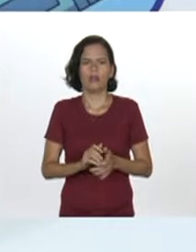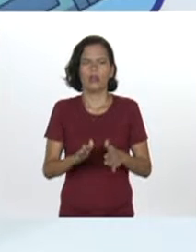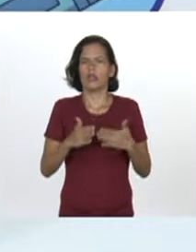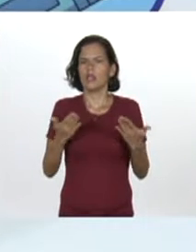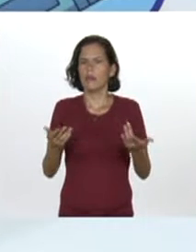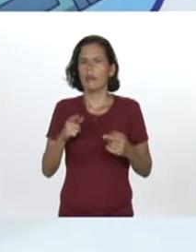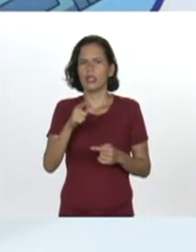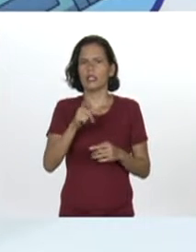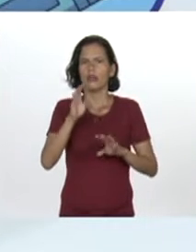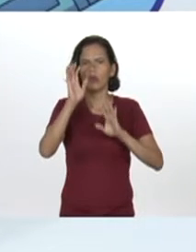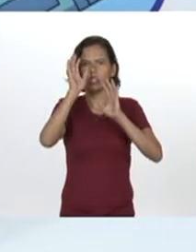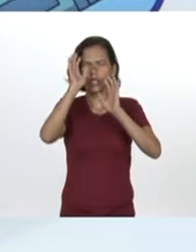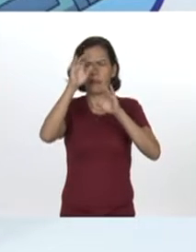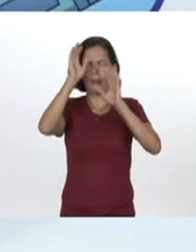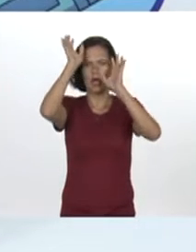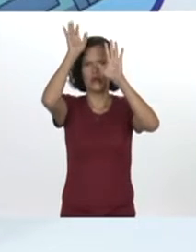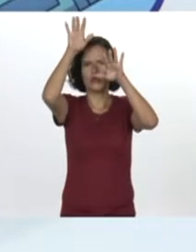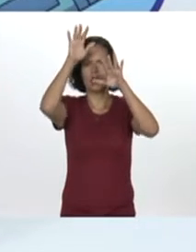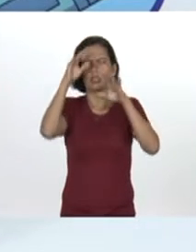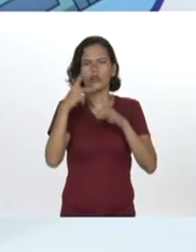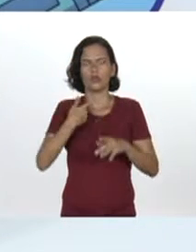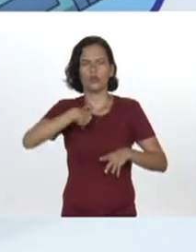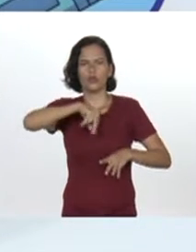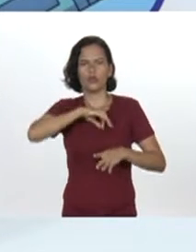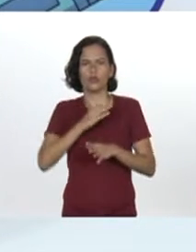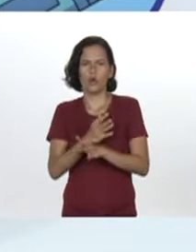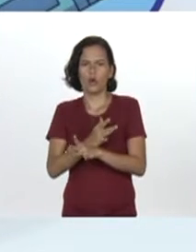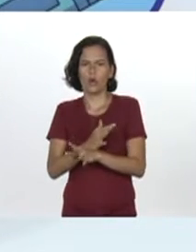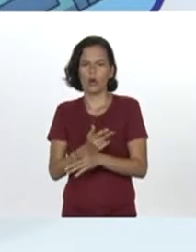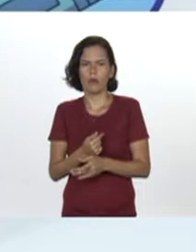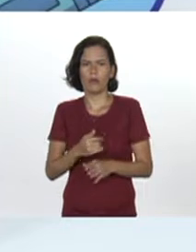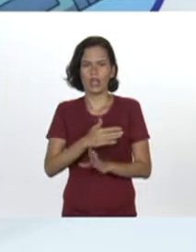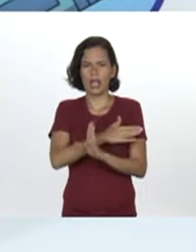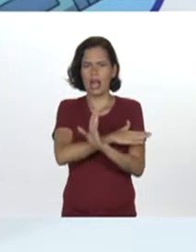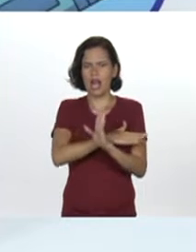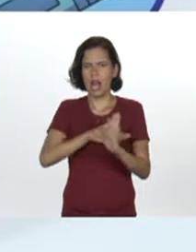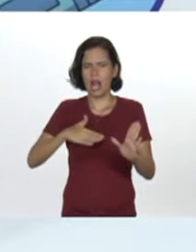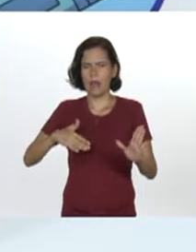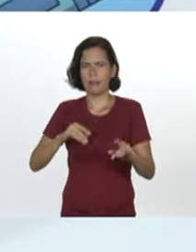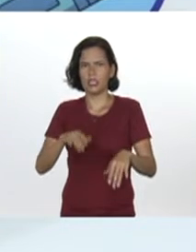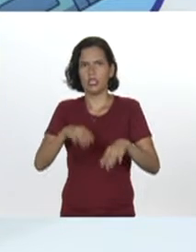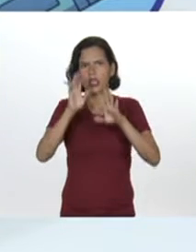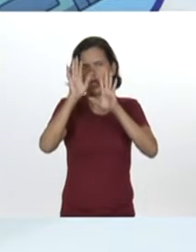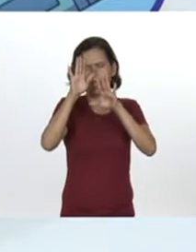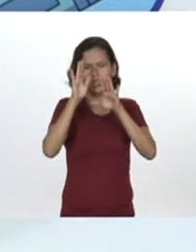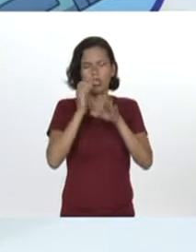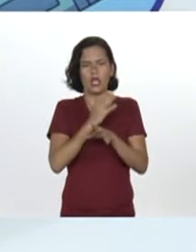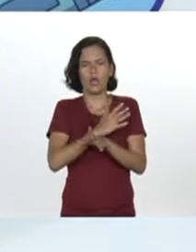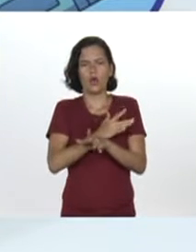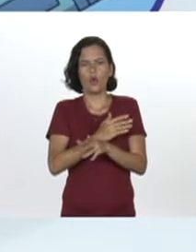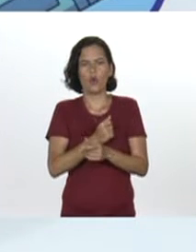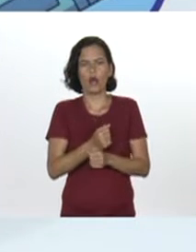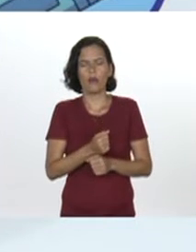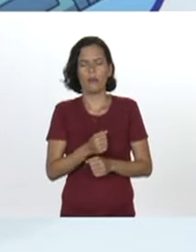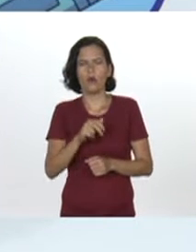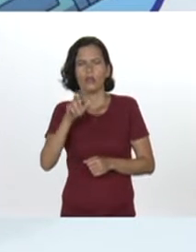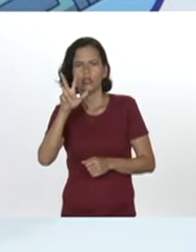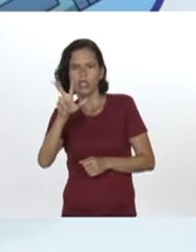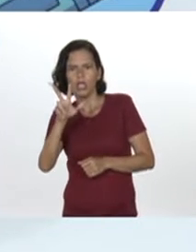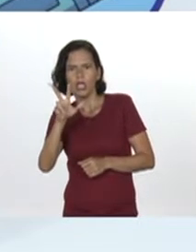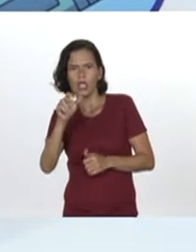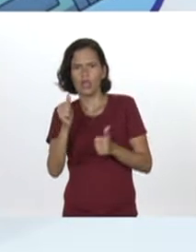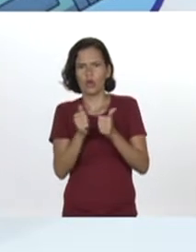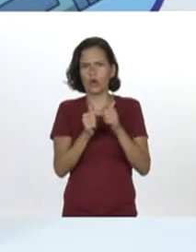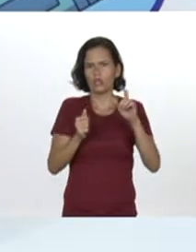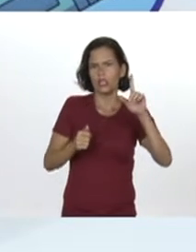¿Qué pasa con este baloncesto? Que este baloncesto nosotros lo jugamos en lo que es la mitad de la cancha. Y lo jugamos 3 contra 3.